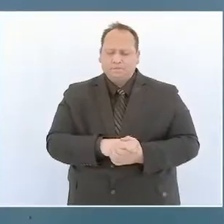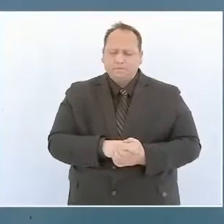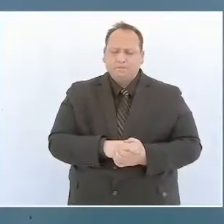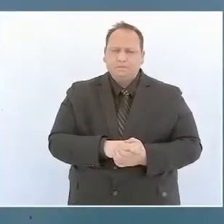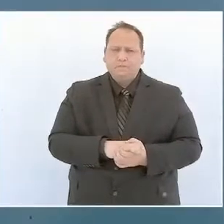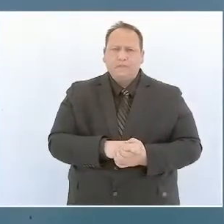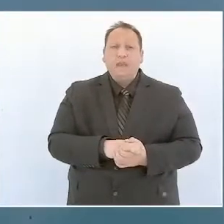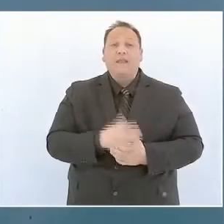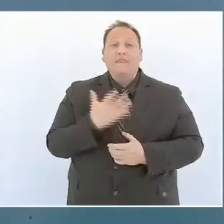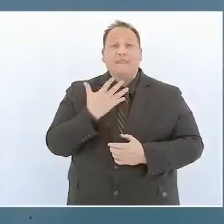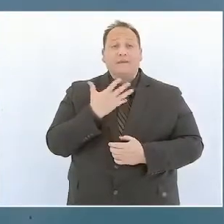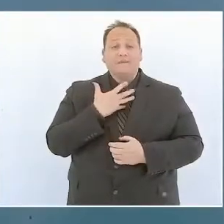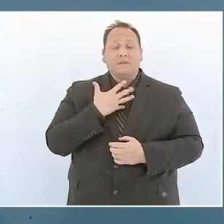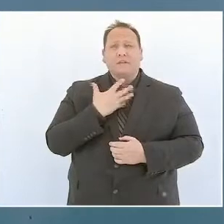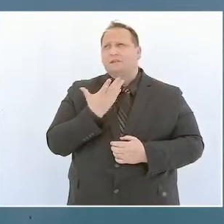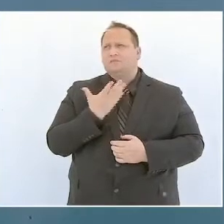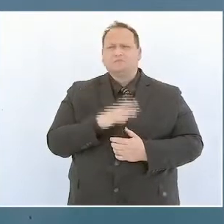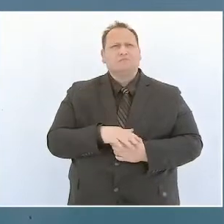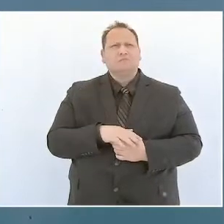hay